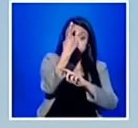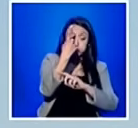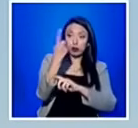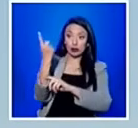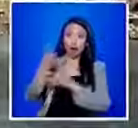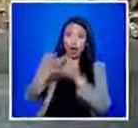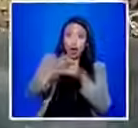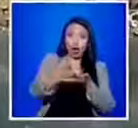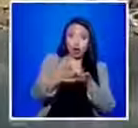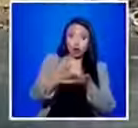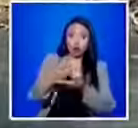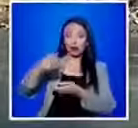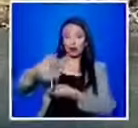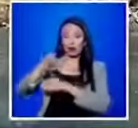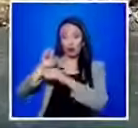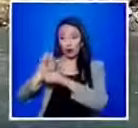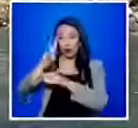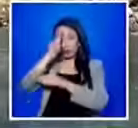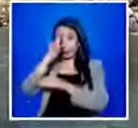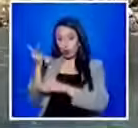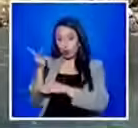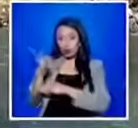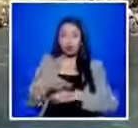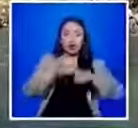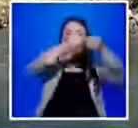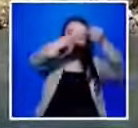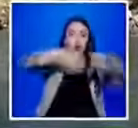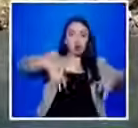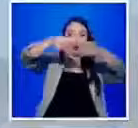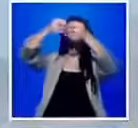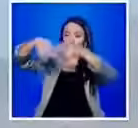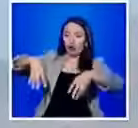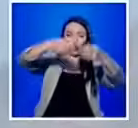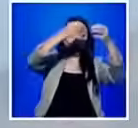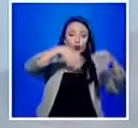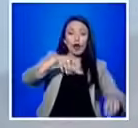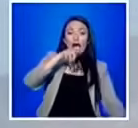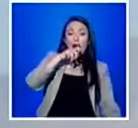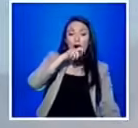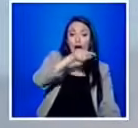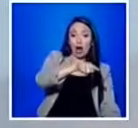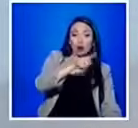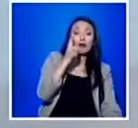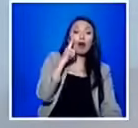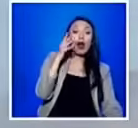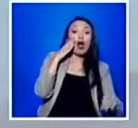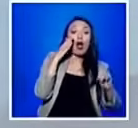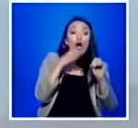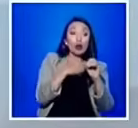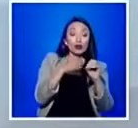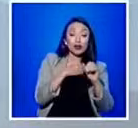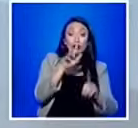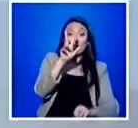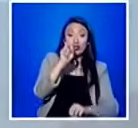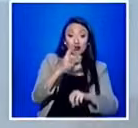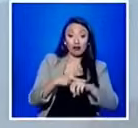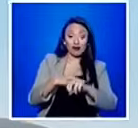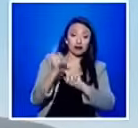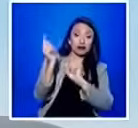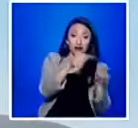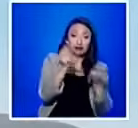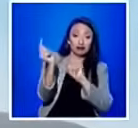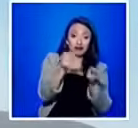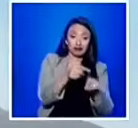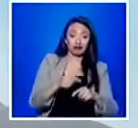Ecuatoriana y Peruana, junto con dos aviones, realizan descargas de agua sobre la zona afectada, con la meta de completar 30 intervenciones.